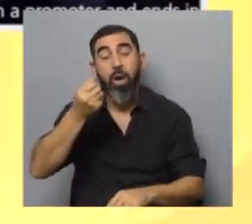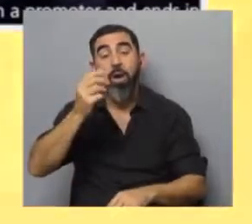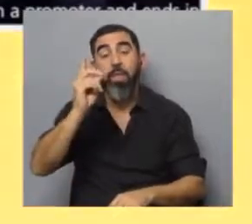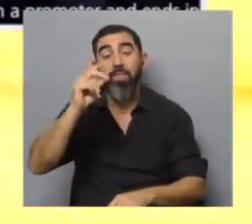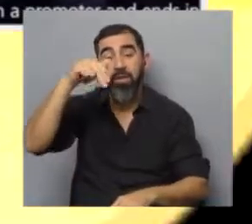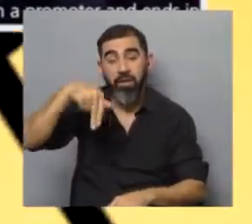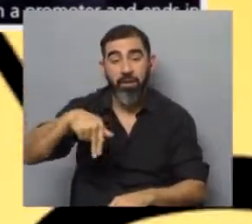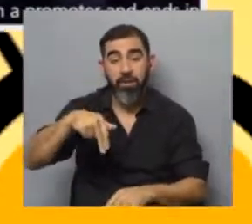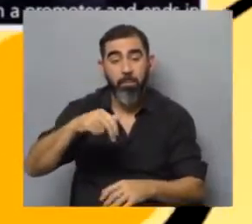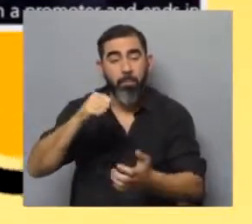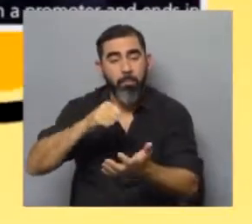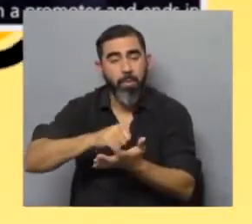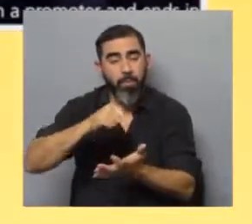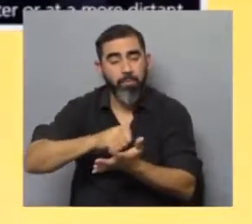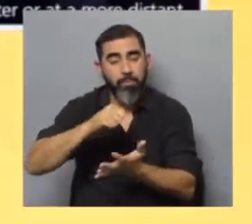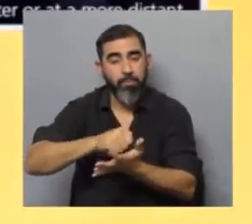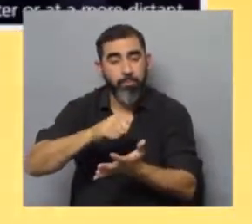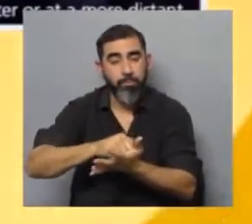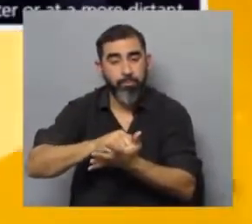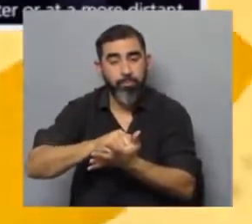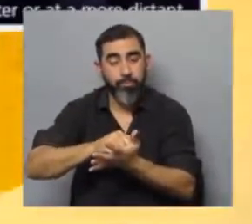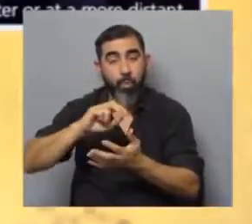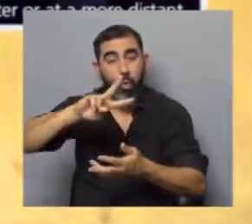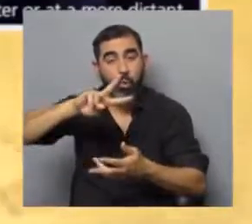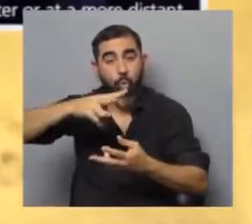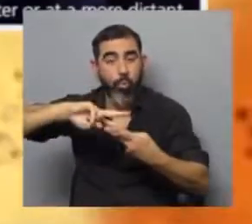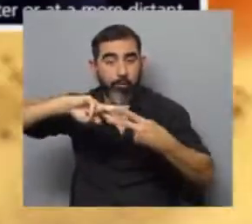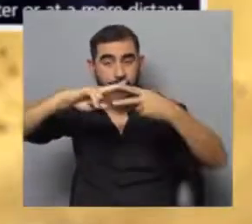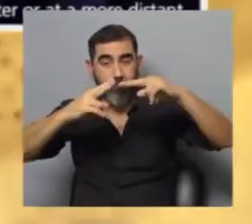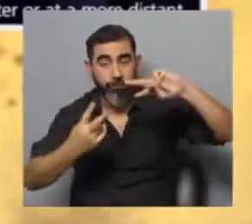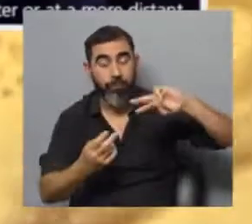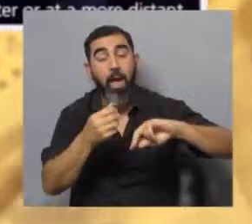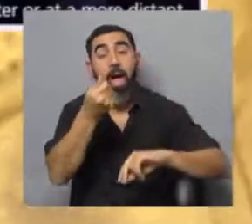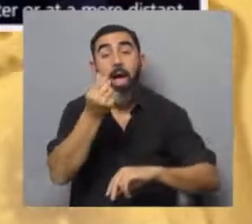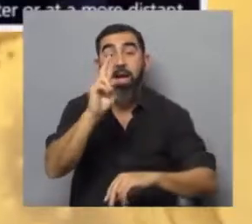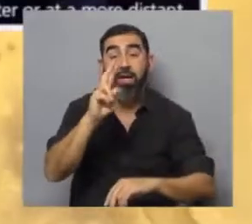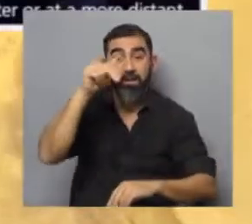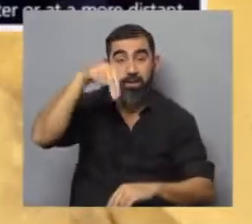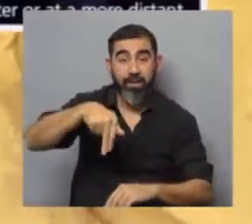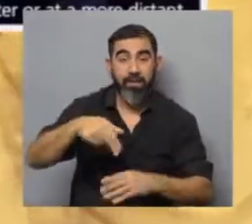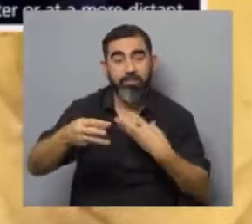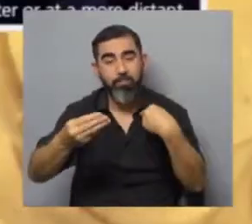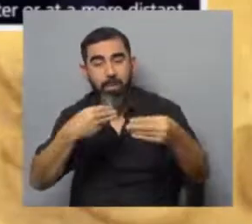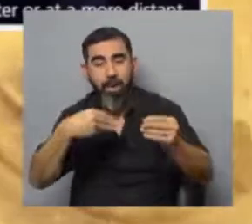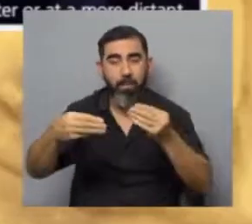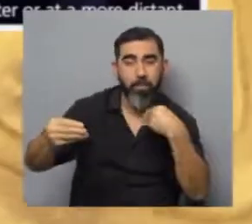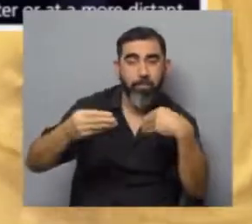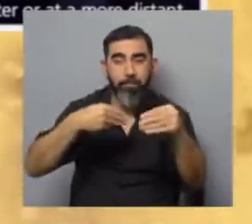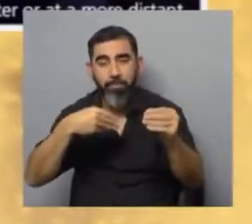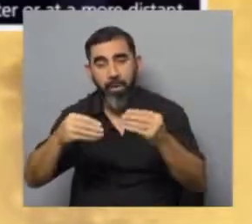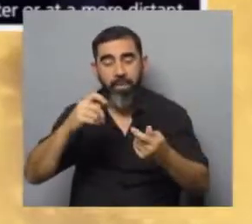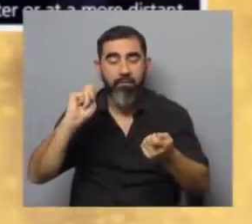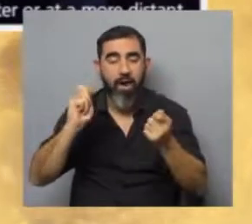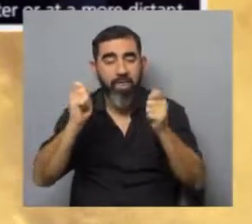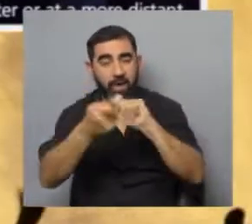molécula mucho más rígida en esa doble estructura y el ARN es más plástica. Es mucho más variable.